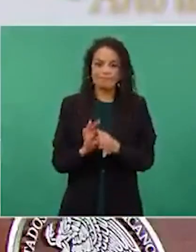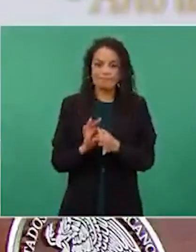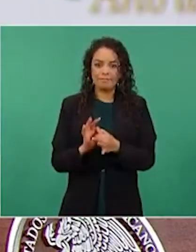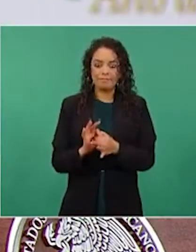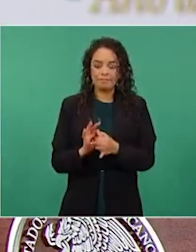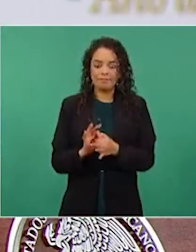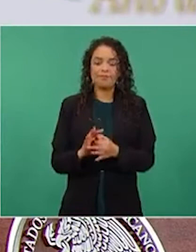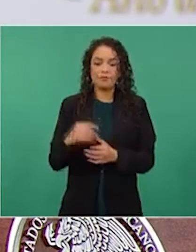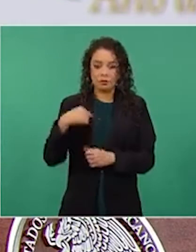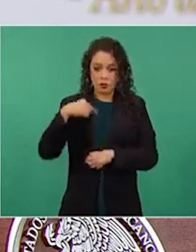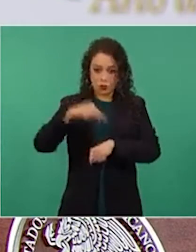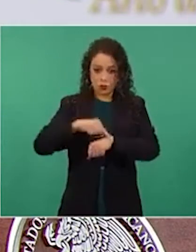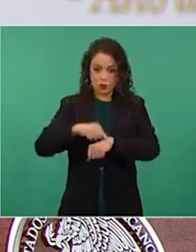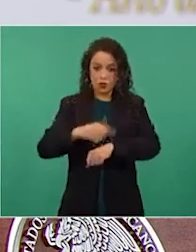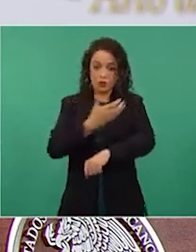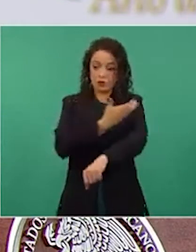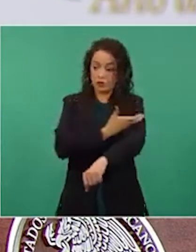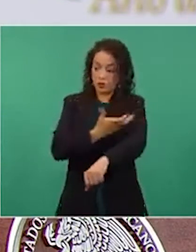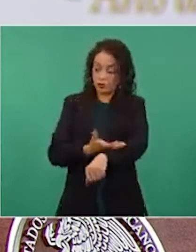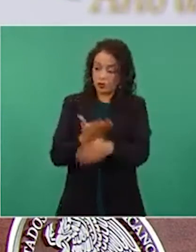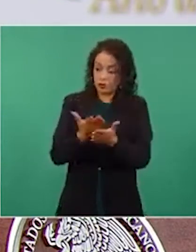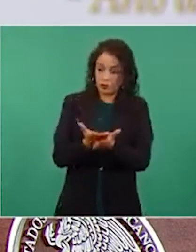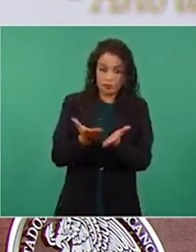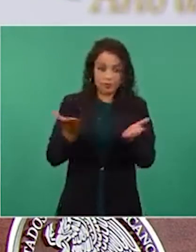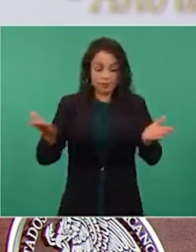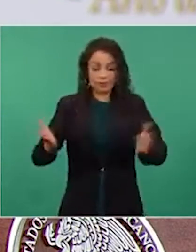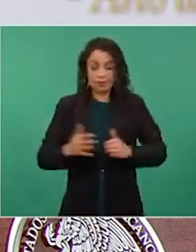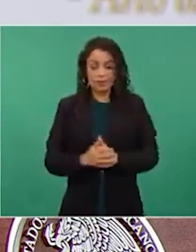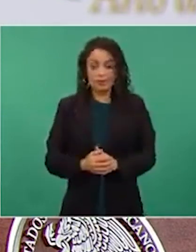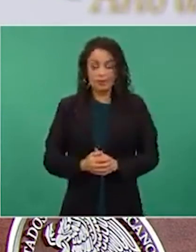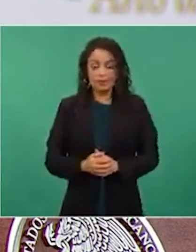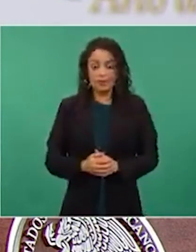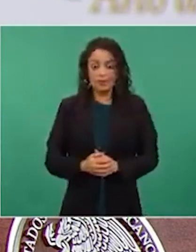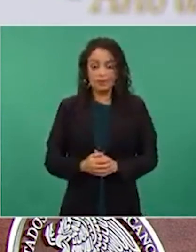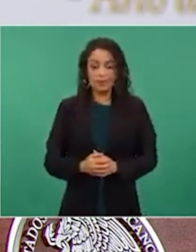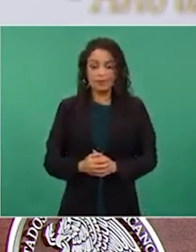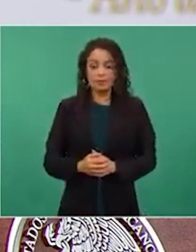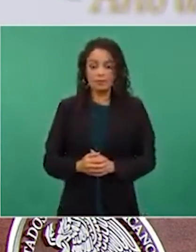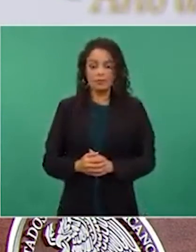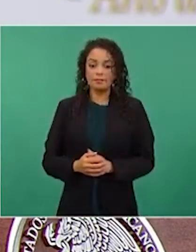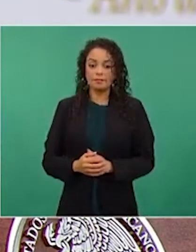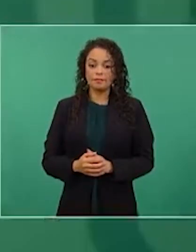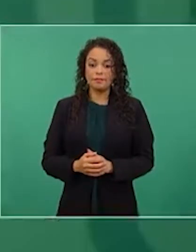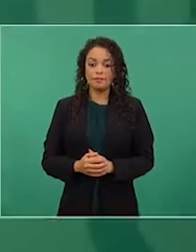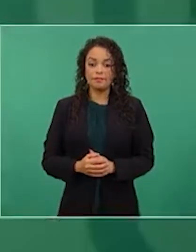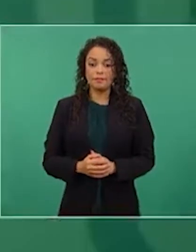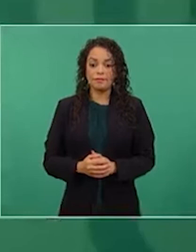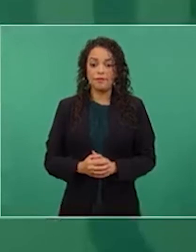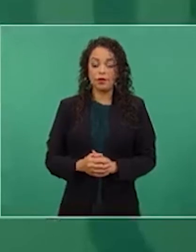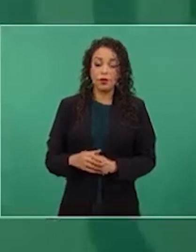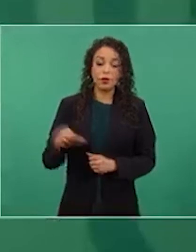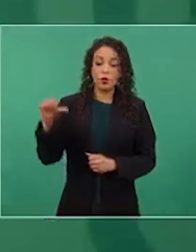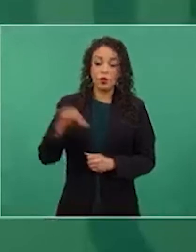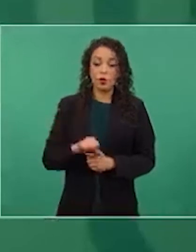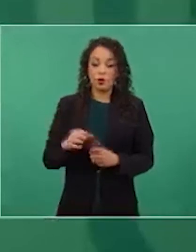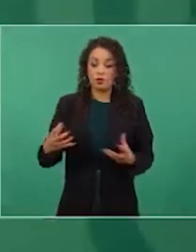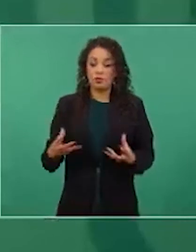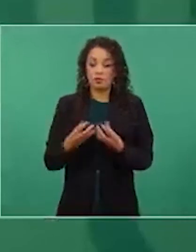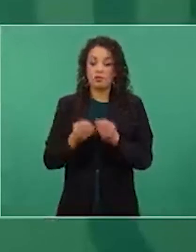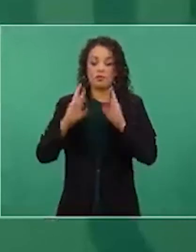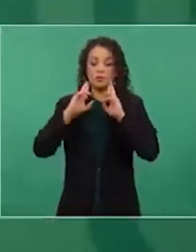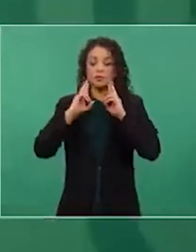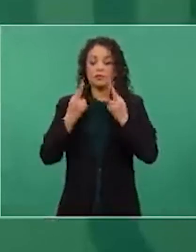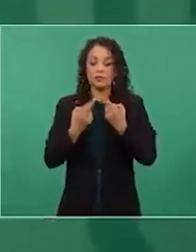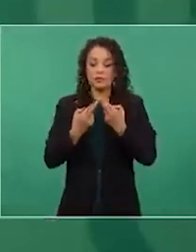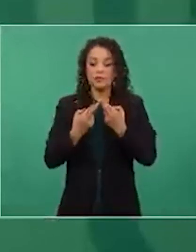y como colega como compañero deseo ennoblecer la celebración que hoy nos reúne con el reconocimiento